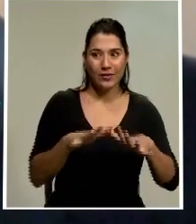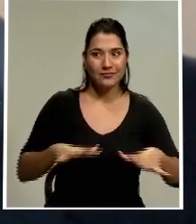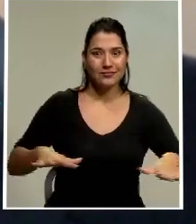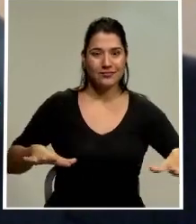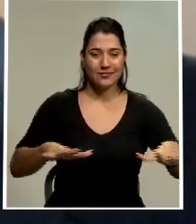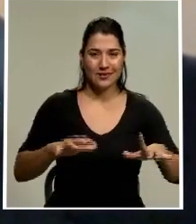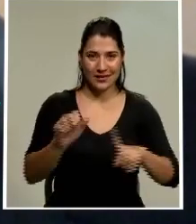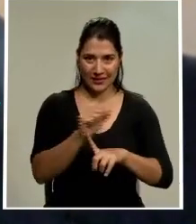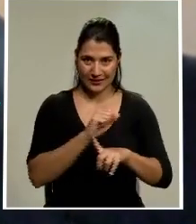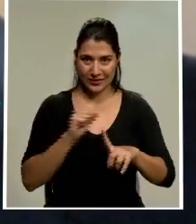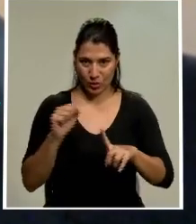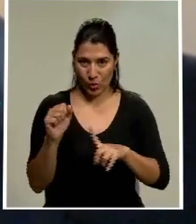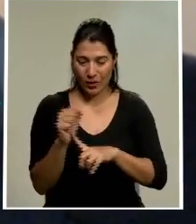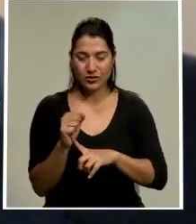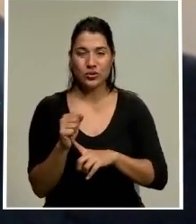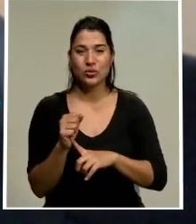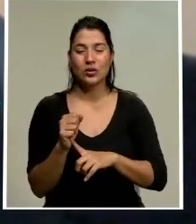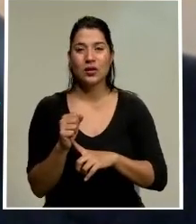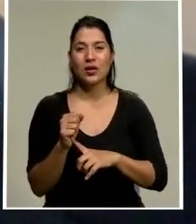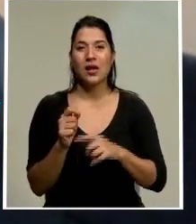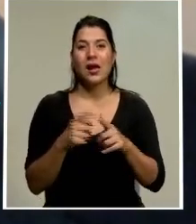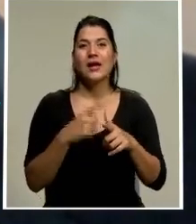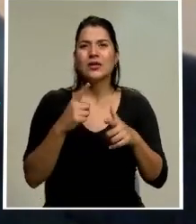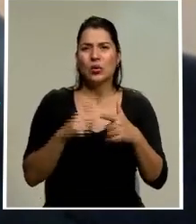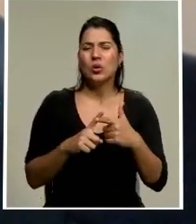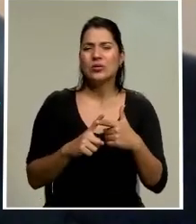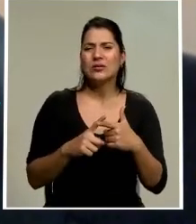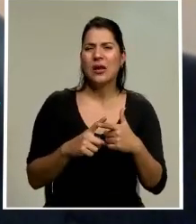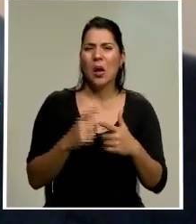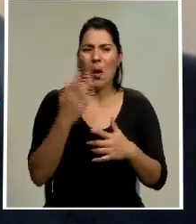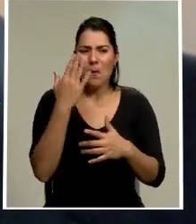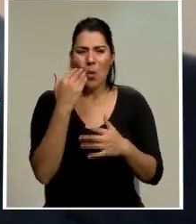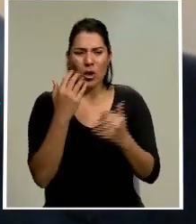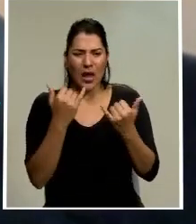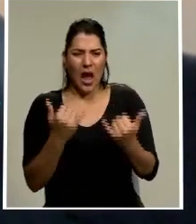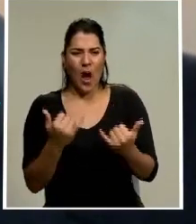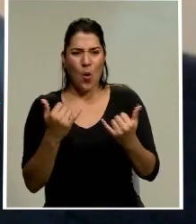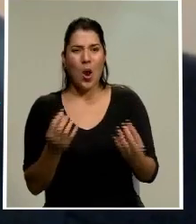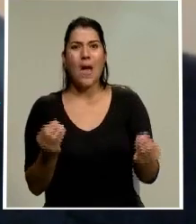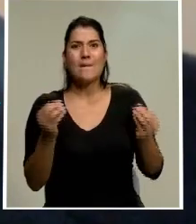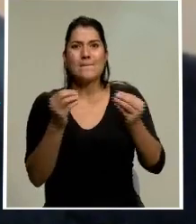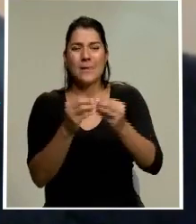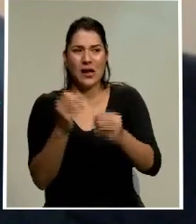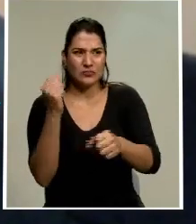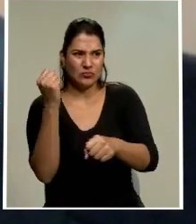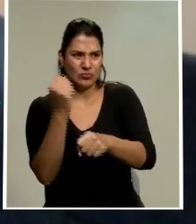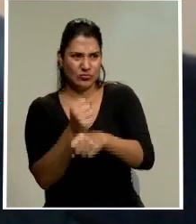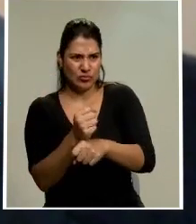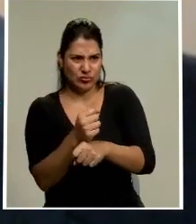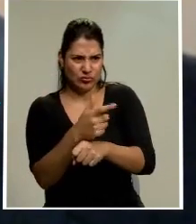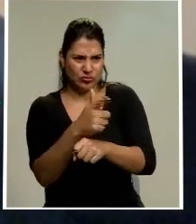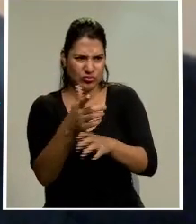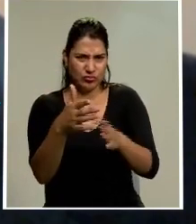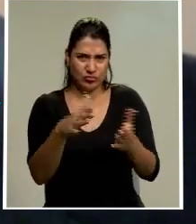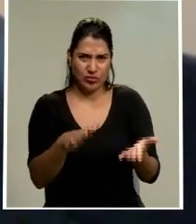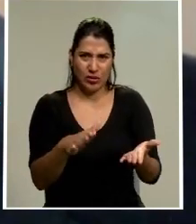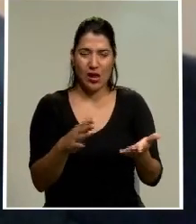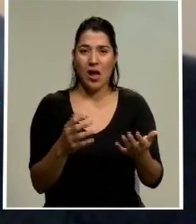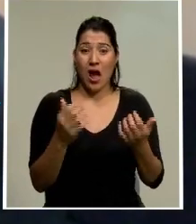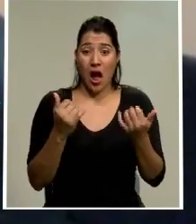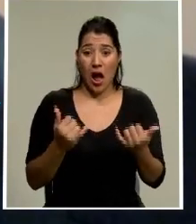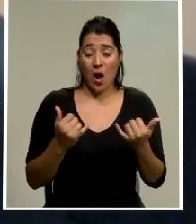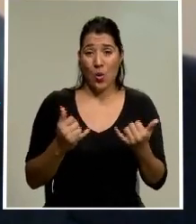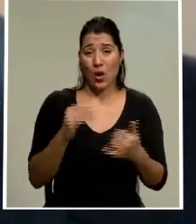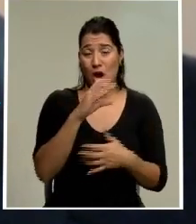que acompaña y explica esta ola de crímenes, esto que vive Costa Rica con